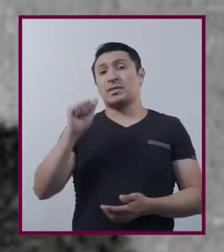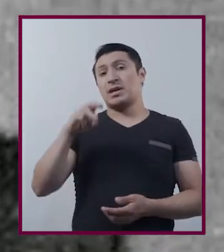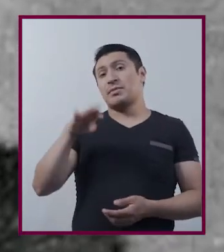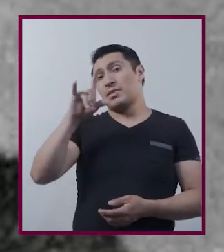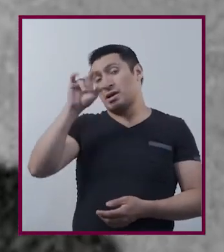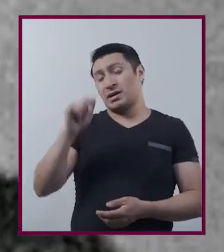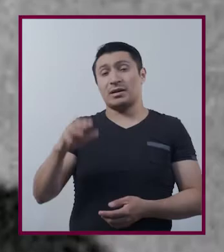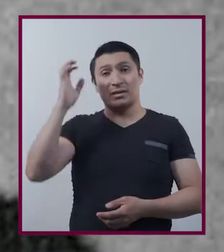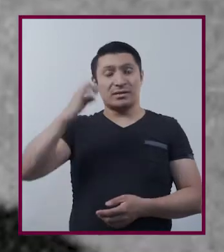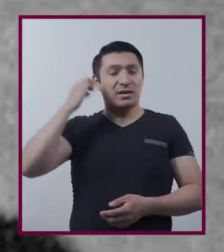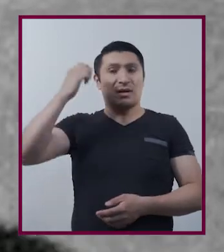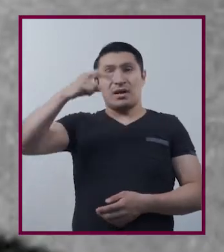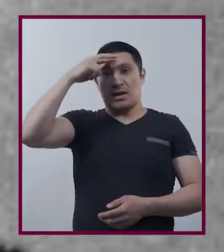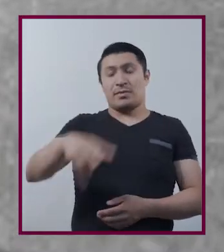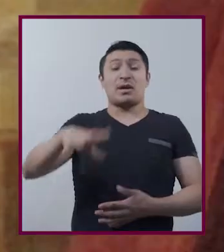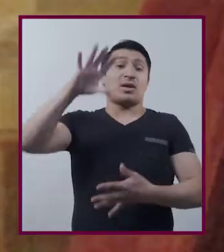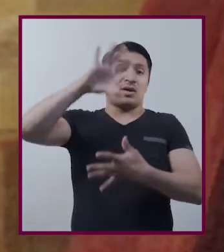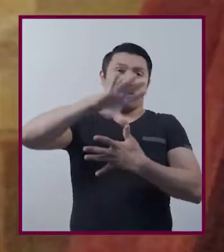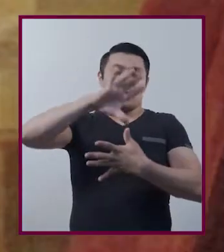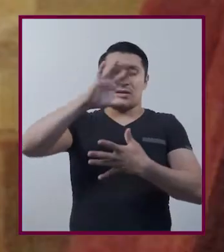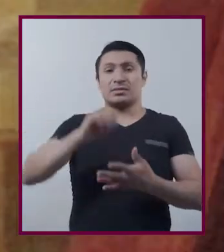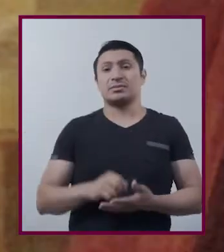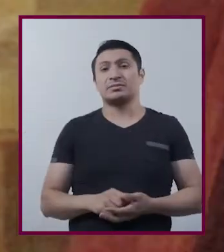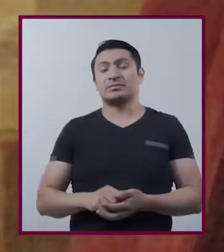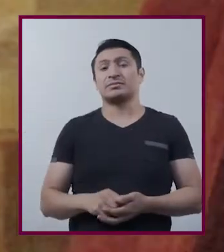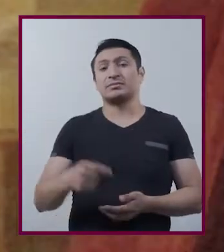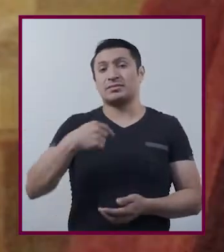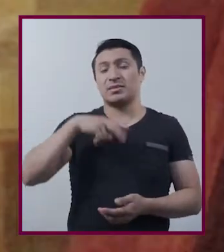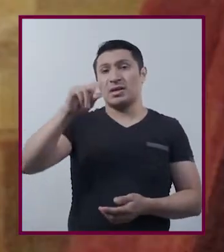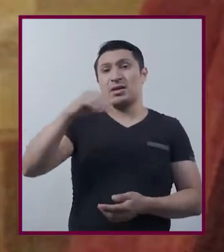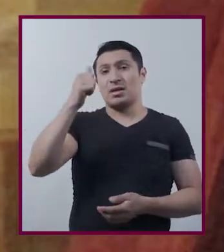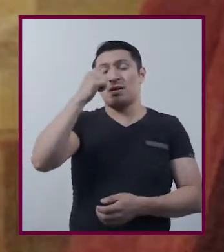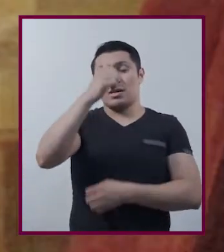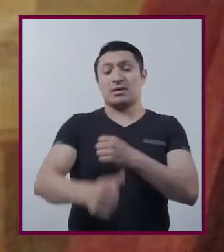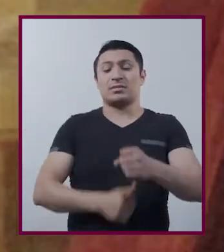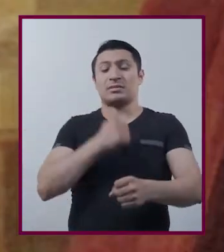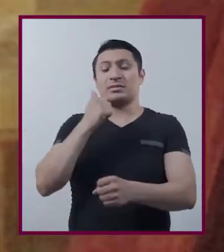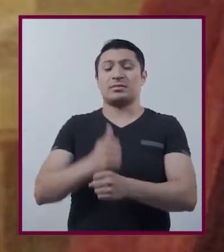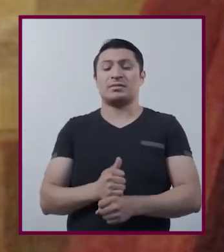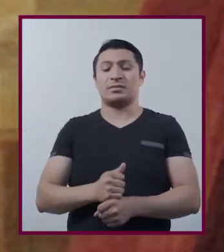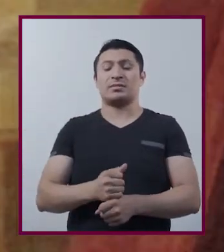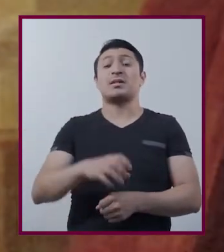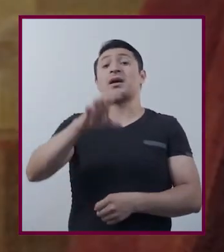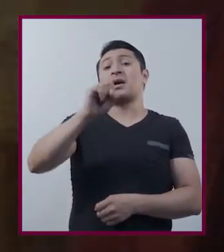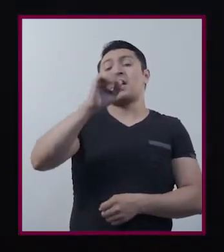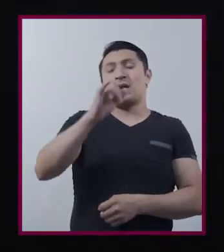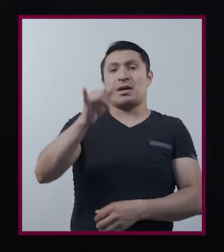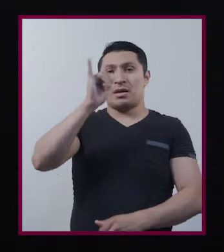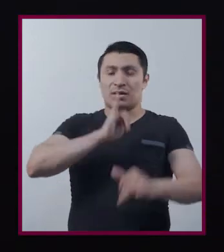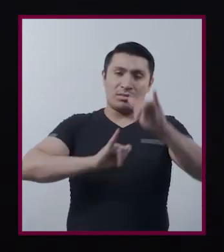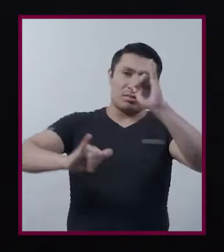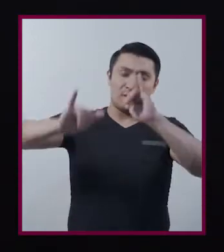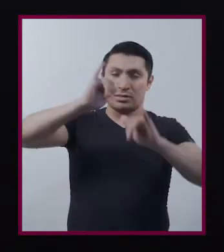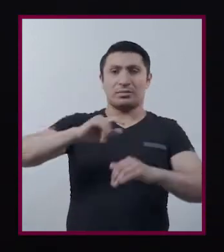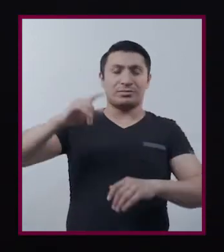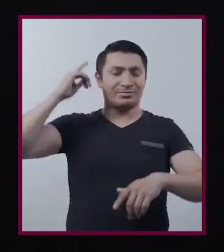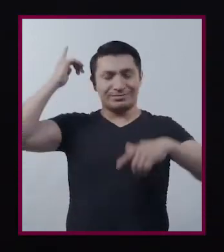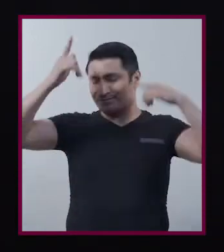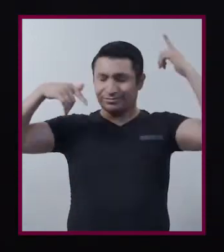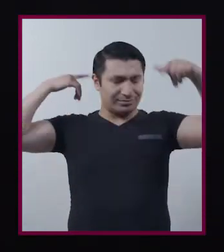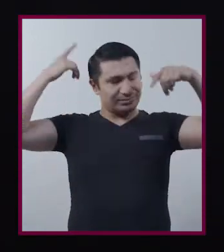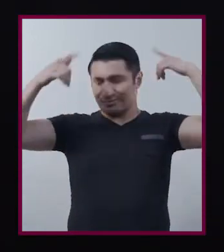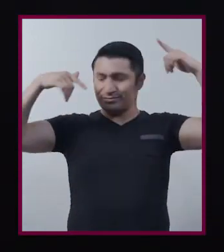Carlota Amelia de Bélgica, emperatriz de México y de América. Tengo 86 años de edad y 60 de